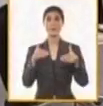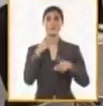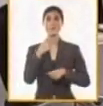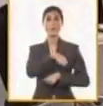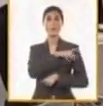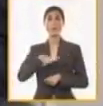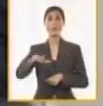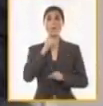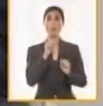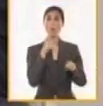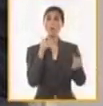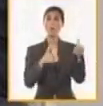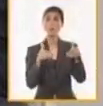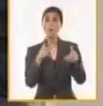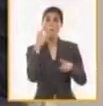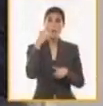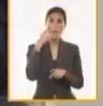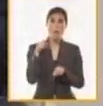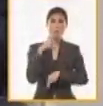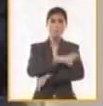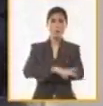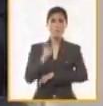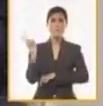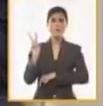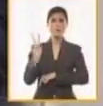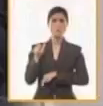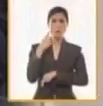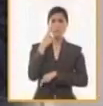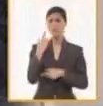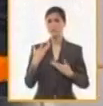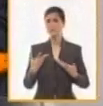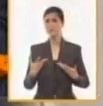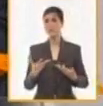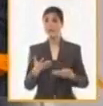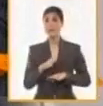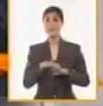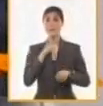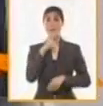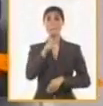ayer, fue que de los